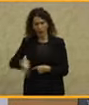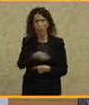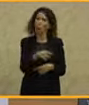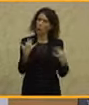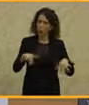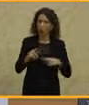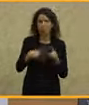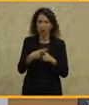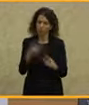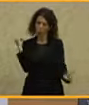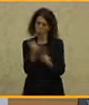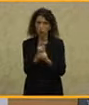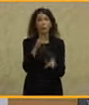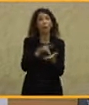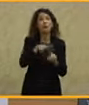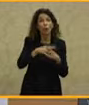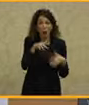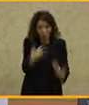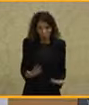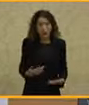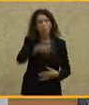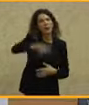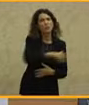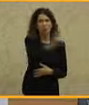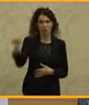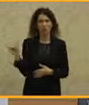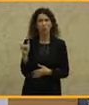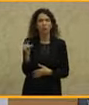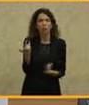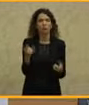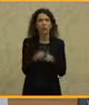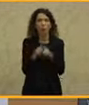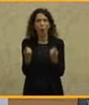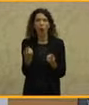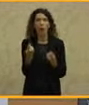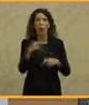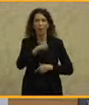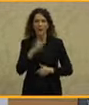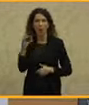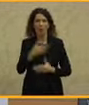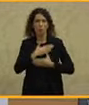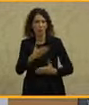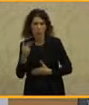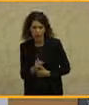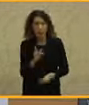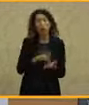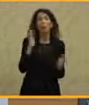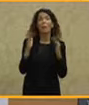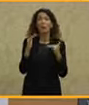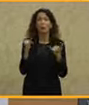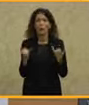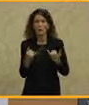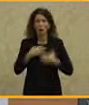preocupación y rechazo por las situaciones que viven muchas personas en los ingresos involuntarios o cuando, en momentos de